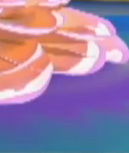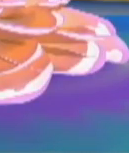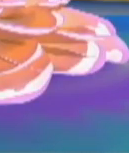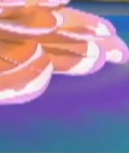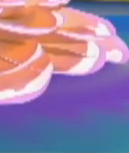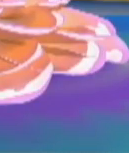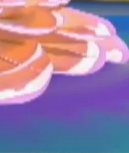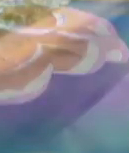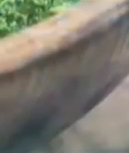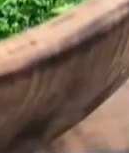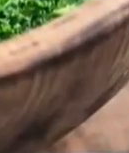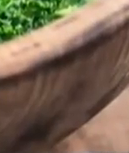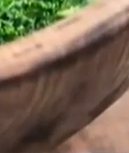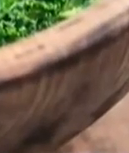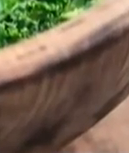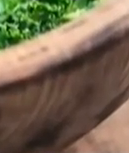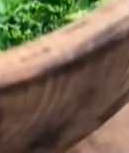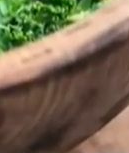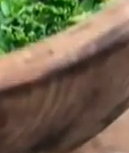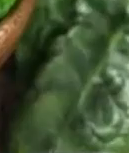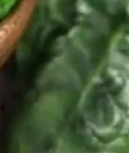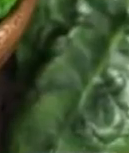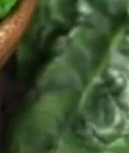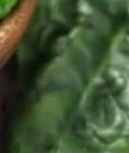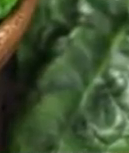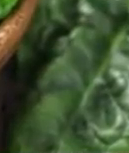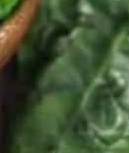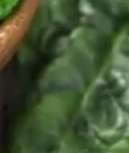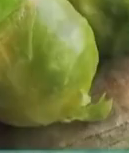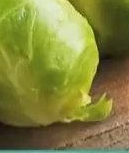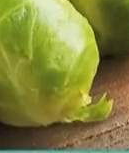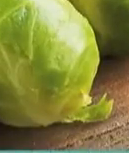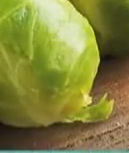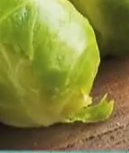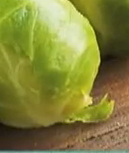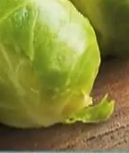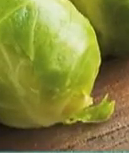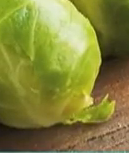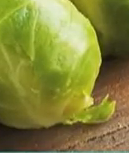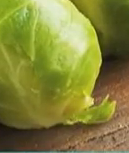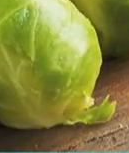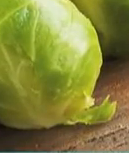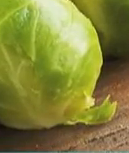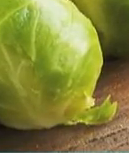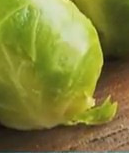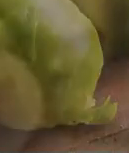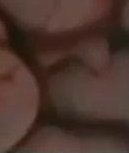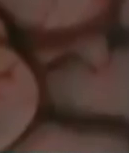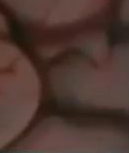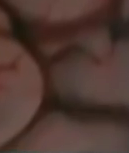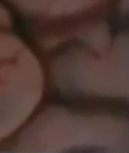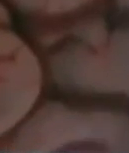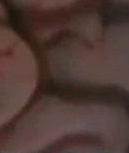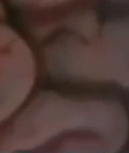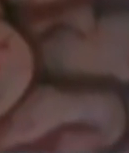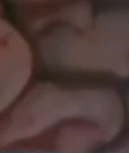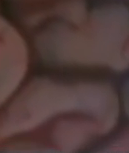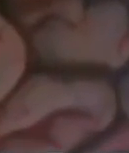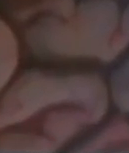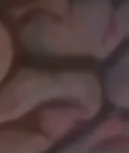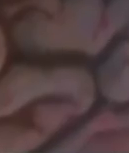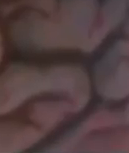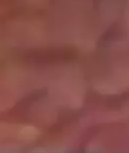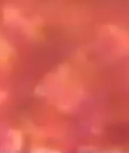K la podemos obtener con una taza diaria de kale, espinaca y coles de Bruselas. La vitamina K ayuda a la función cerebral y